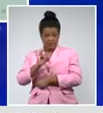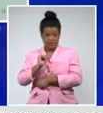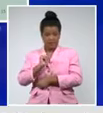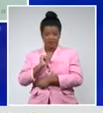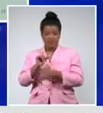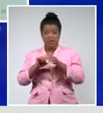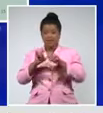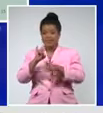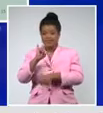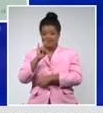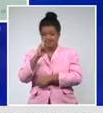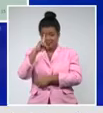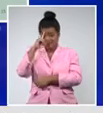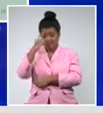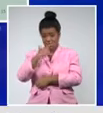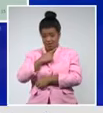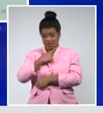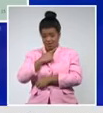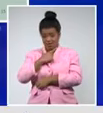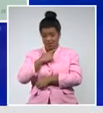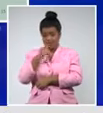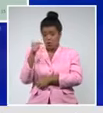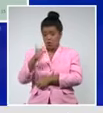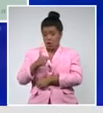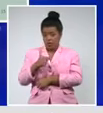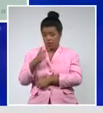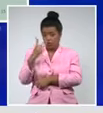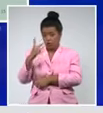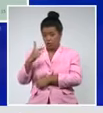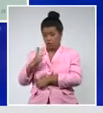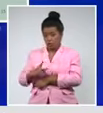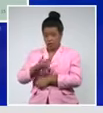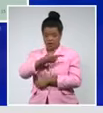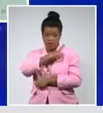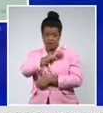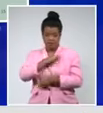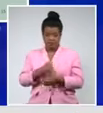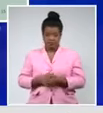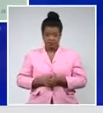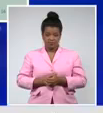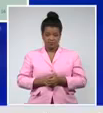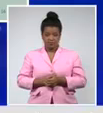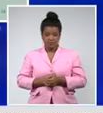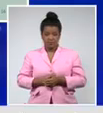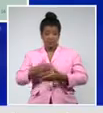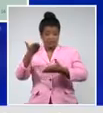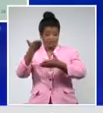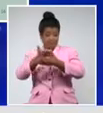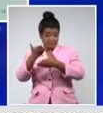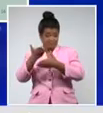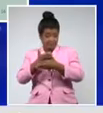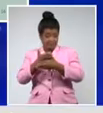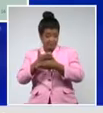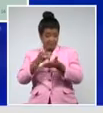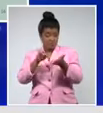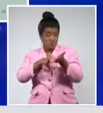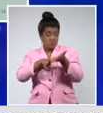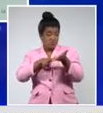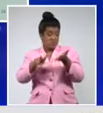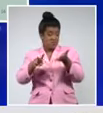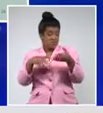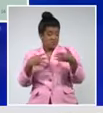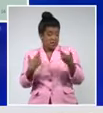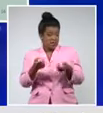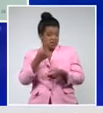se confirman 2 autóctonos en cada uno en el día de ayer. Santiago, provincia que presentó